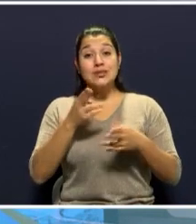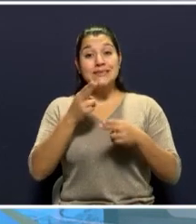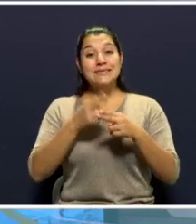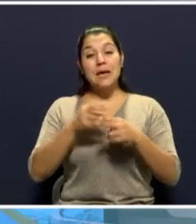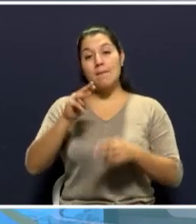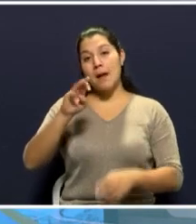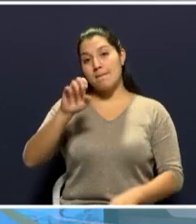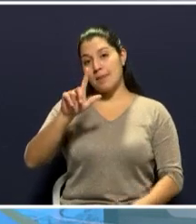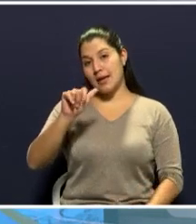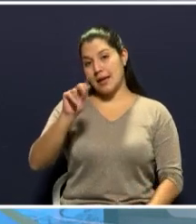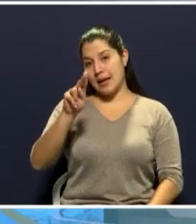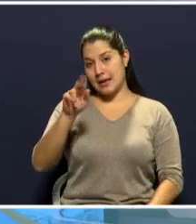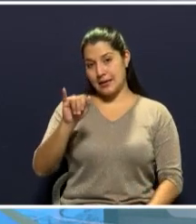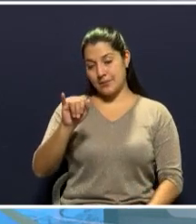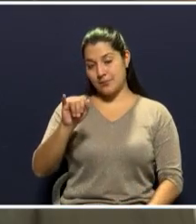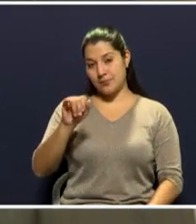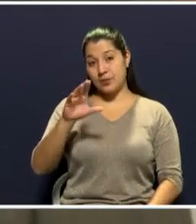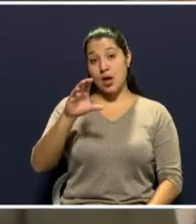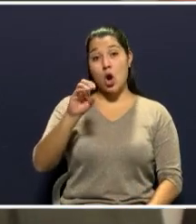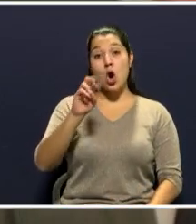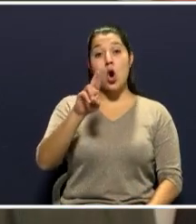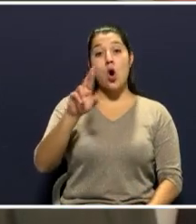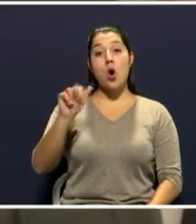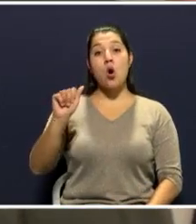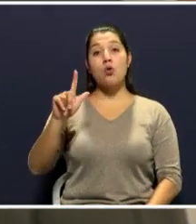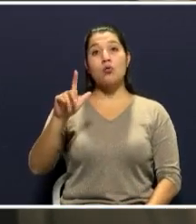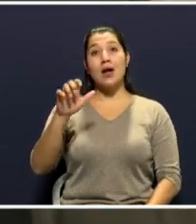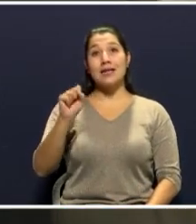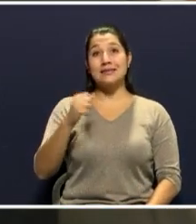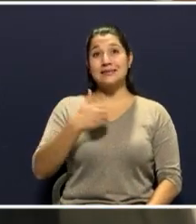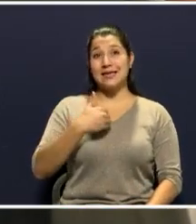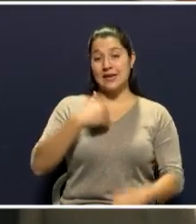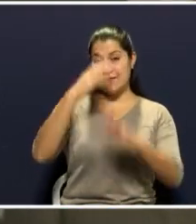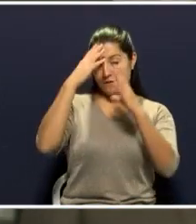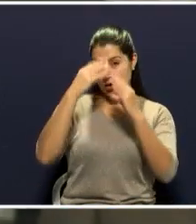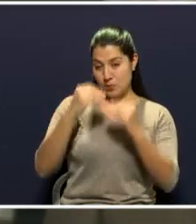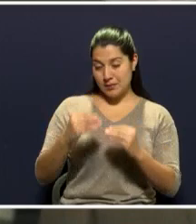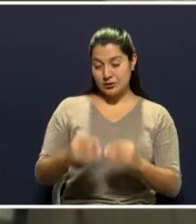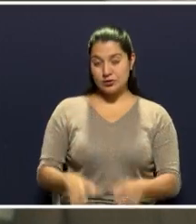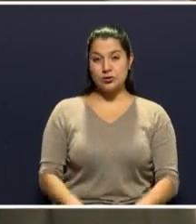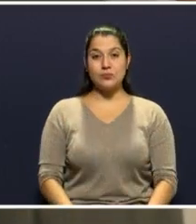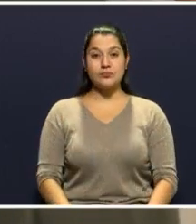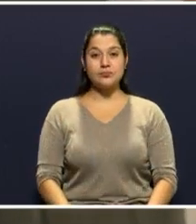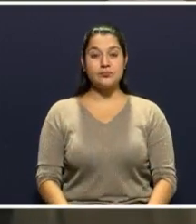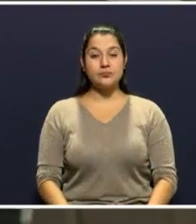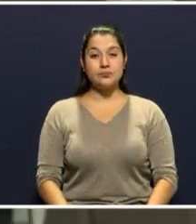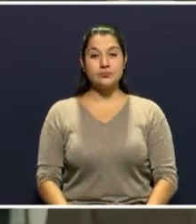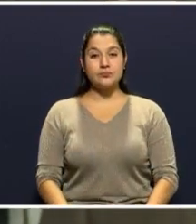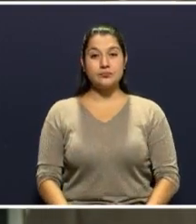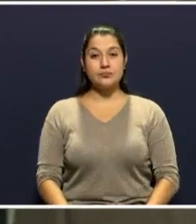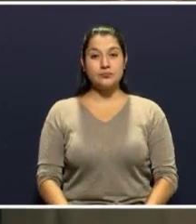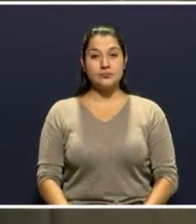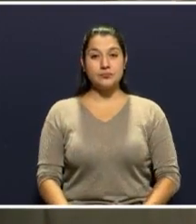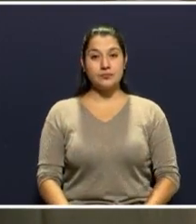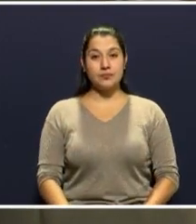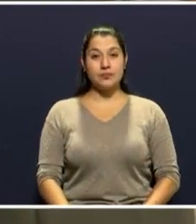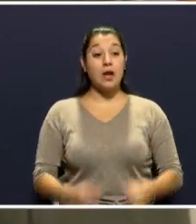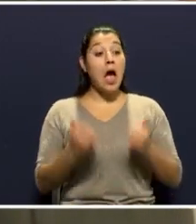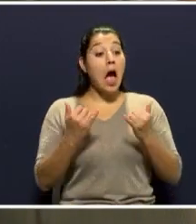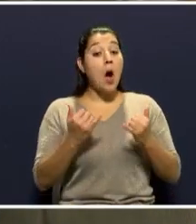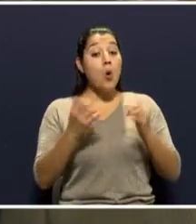información. Adelante, Melanie. La fracción del Partido Liberación Nacional ha decidido unánime